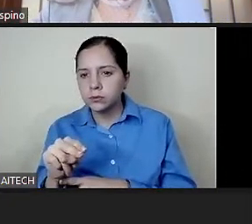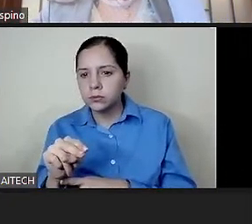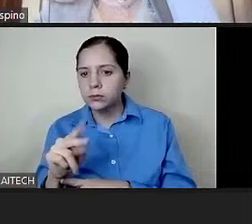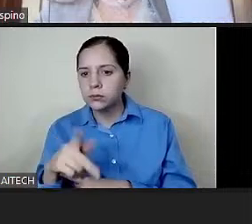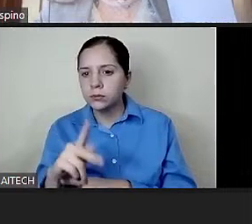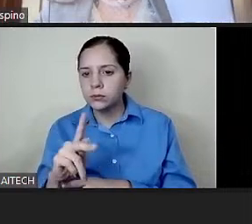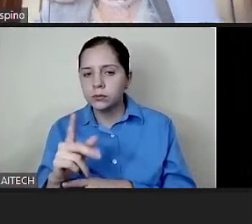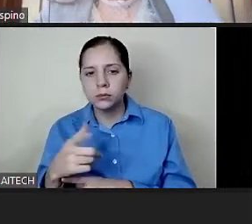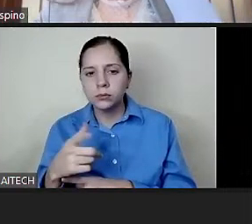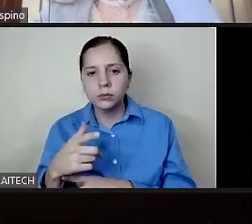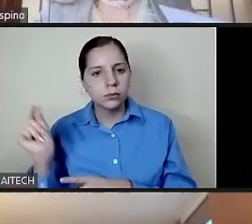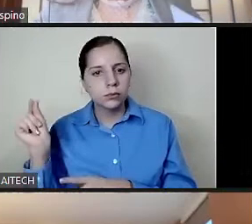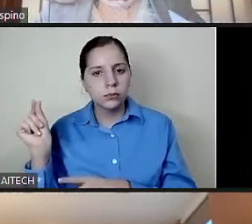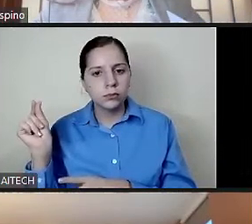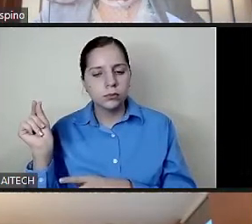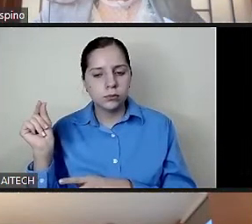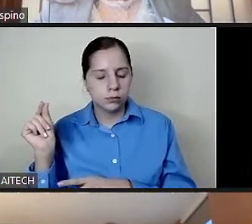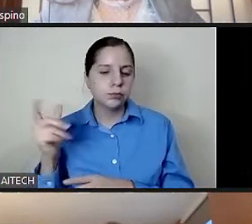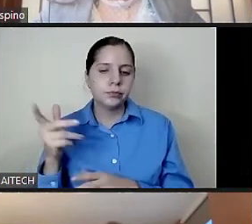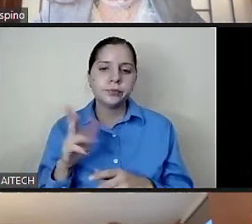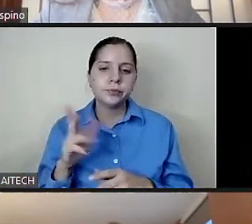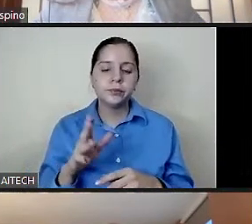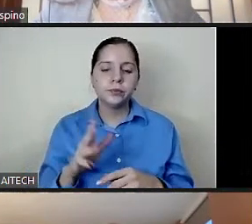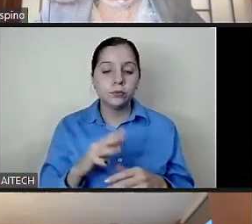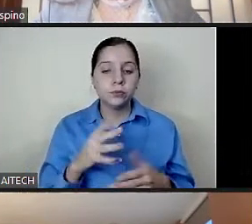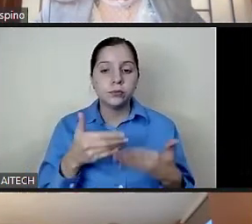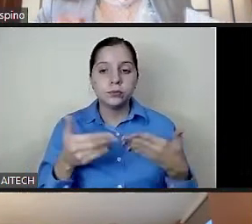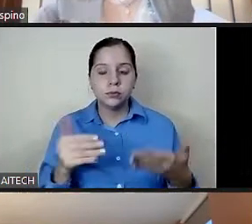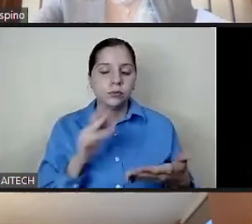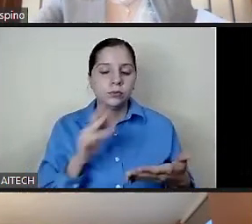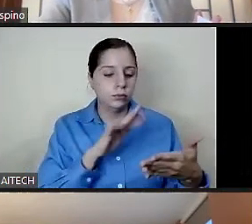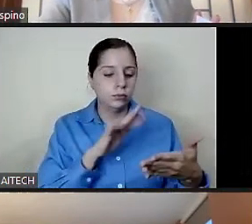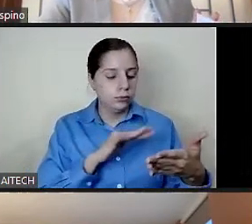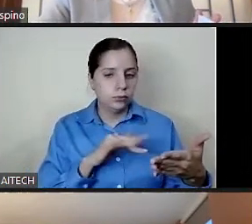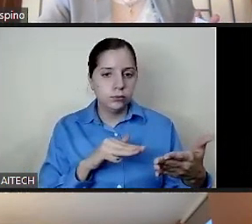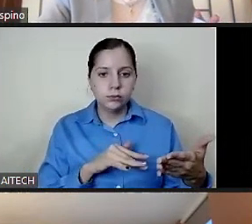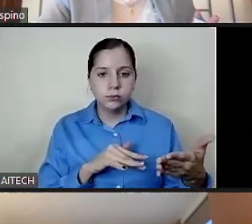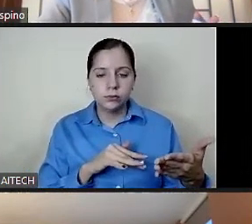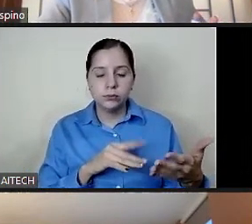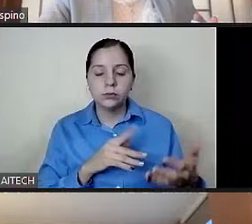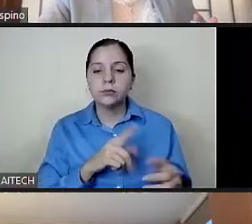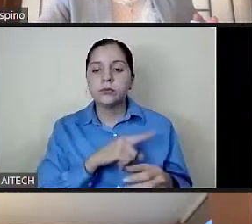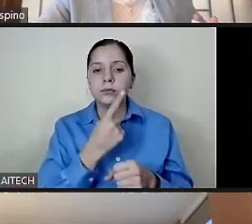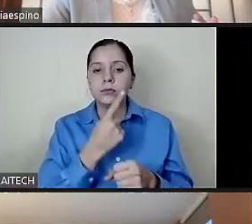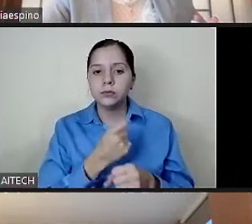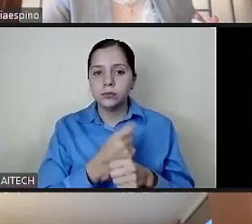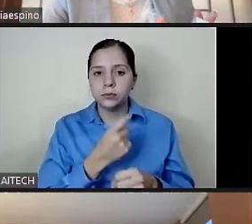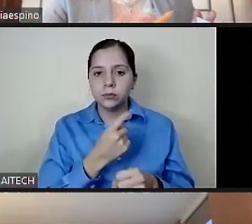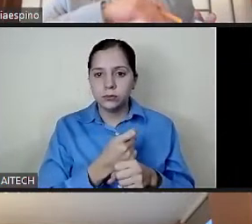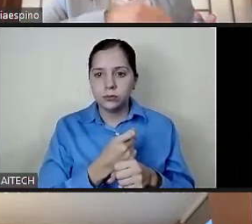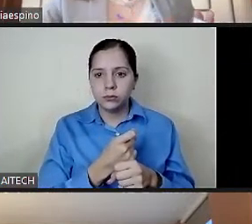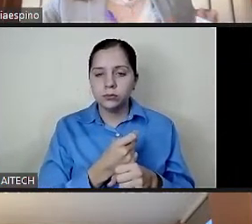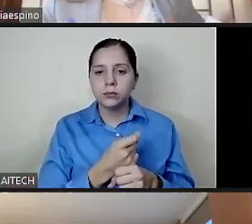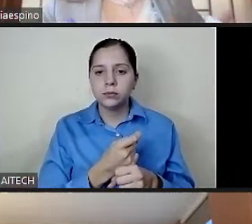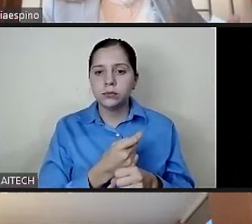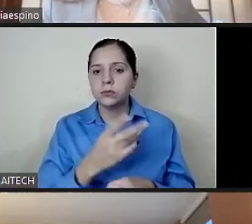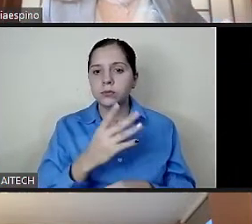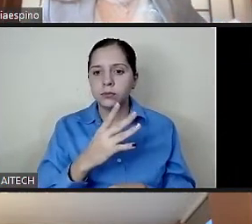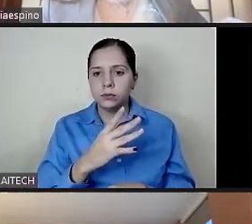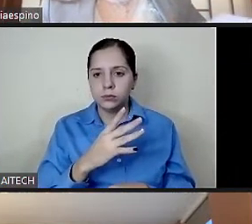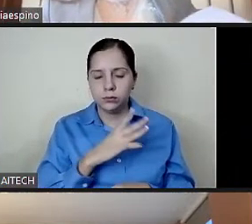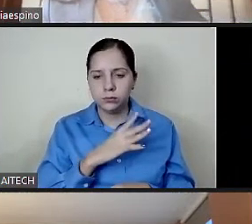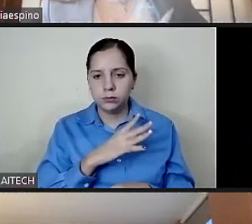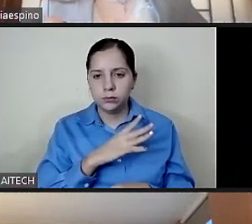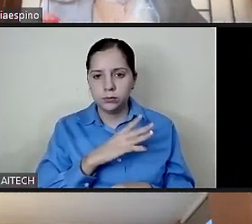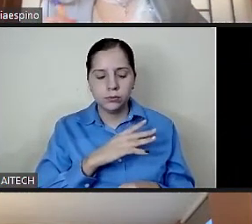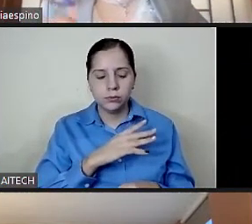desconectó. Bueno, procedo a dar lectura a los puntos resolutivos. Primero, se declara la inexistencia de la infracción